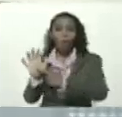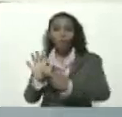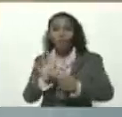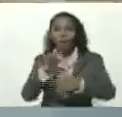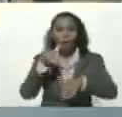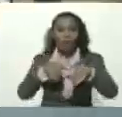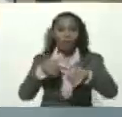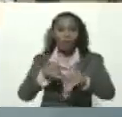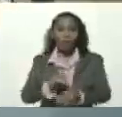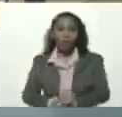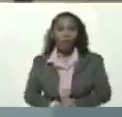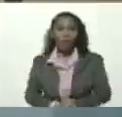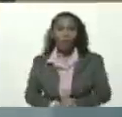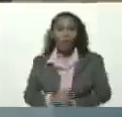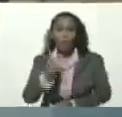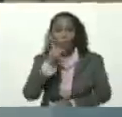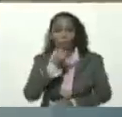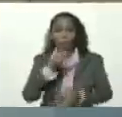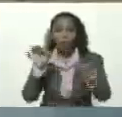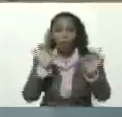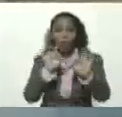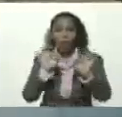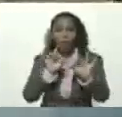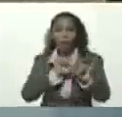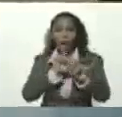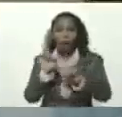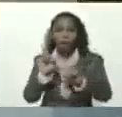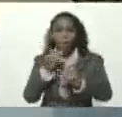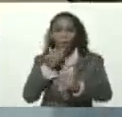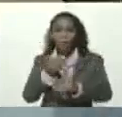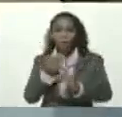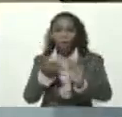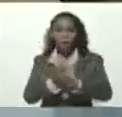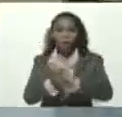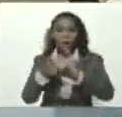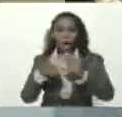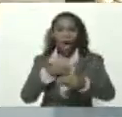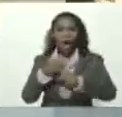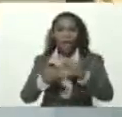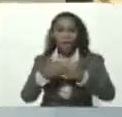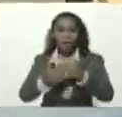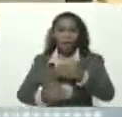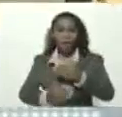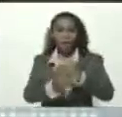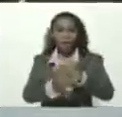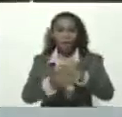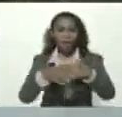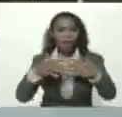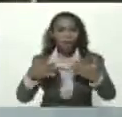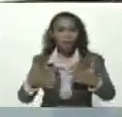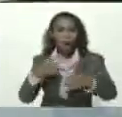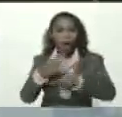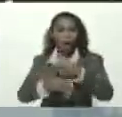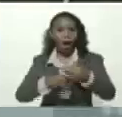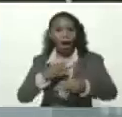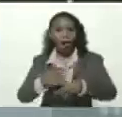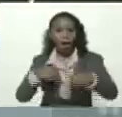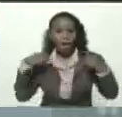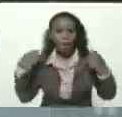electoral. No hay allí, ¿verdad? No está permitido entonces en lo adelante que se haga